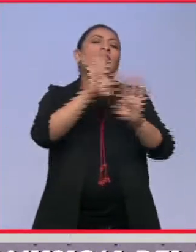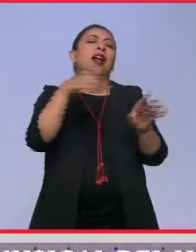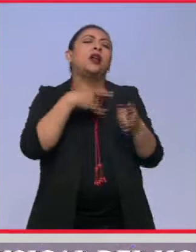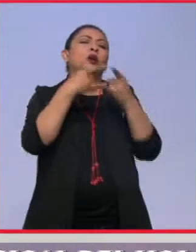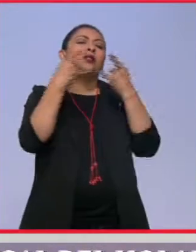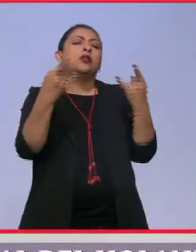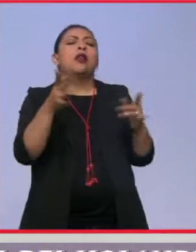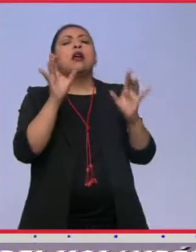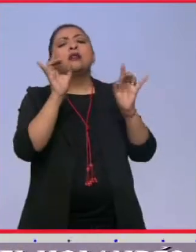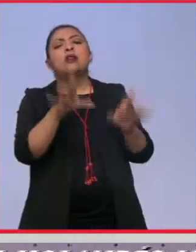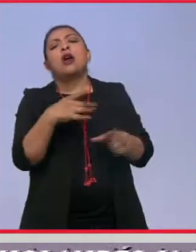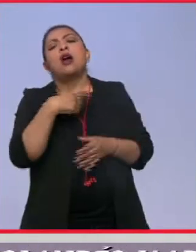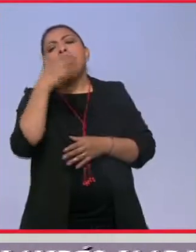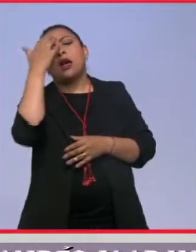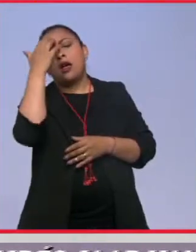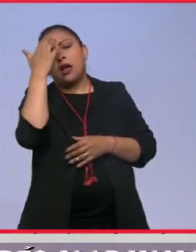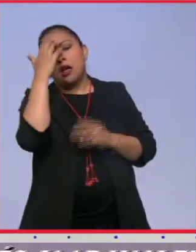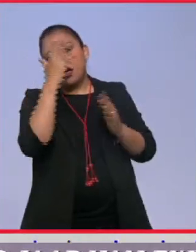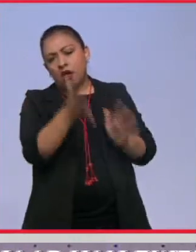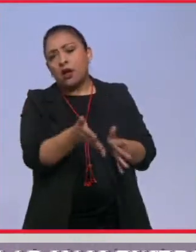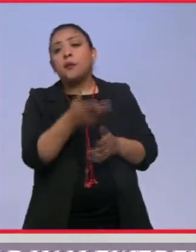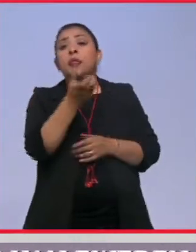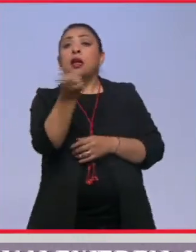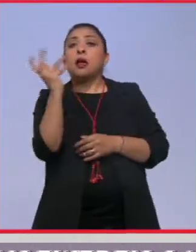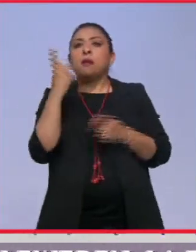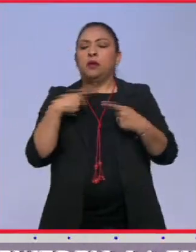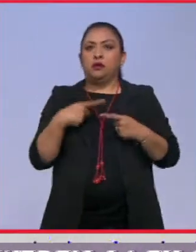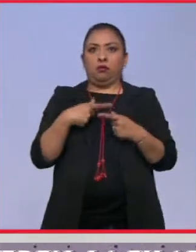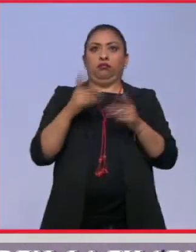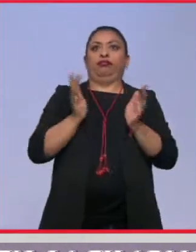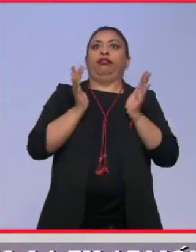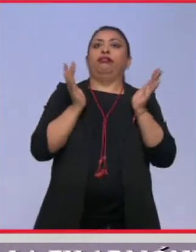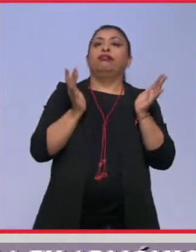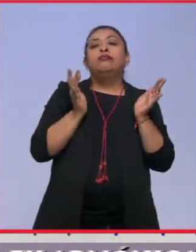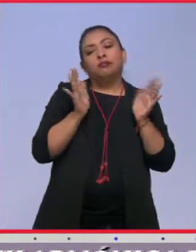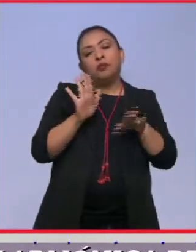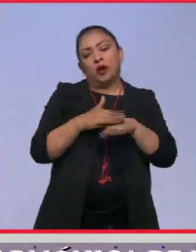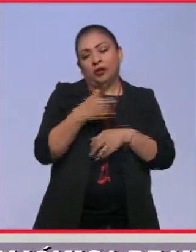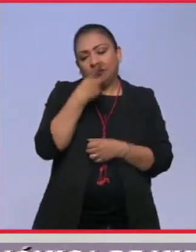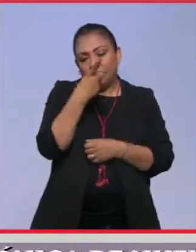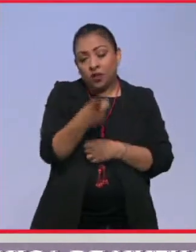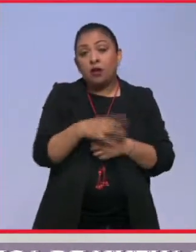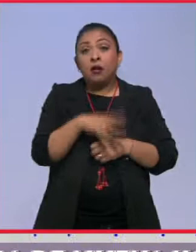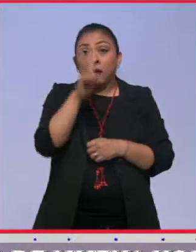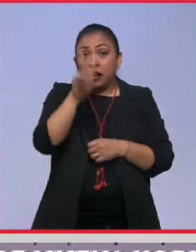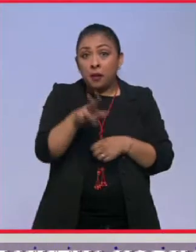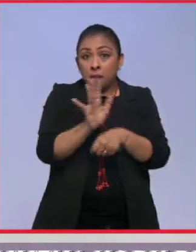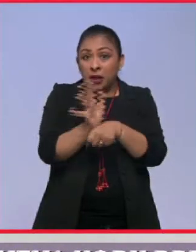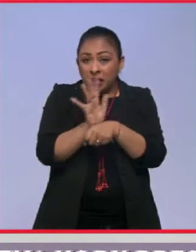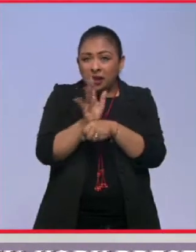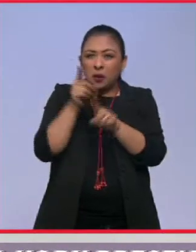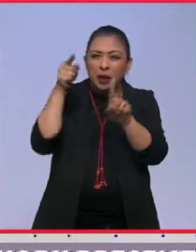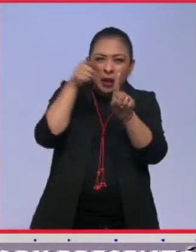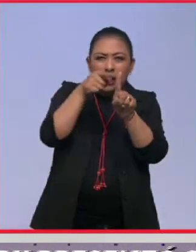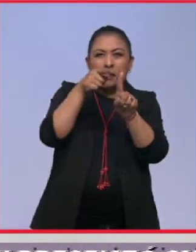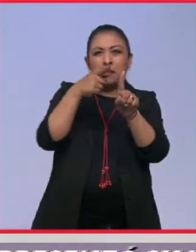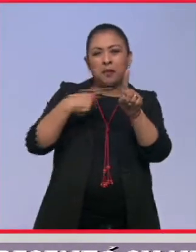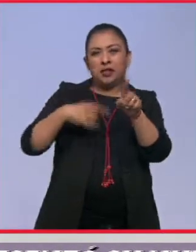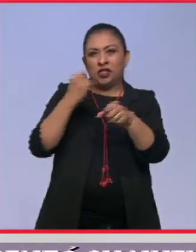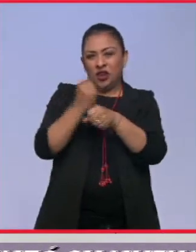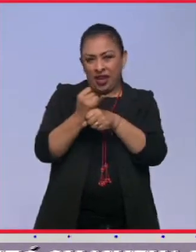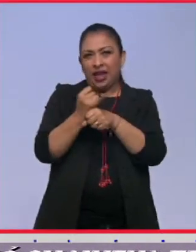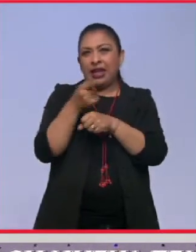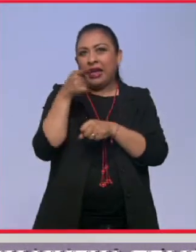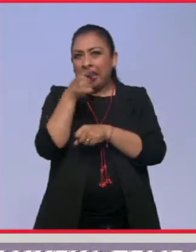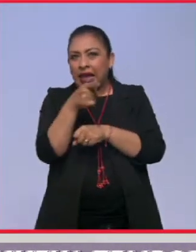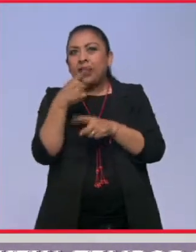Más conocidísima. Digo, para muchas personas le saltará, por eso lo digo. Y en realidad la película gira en torno a ese personaje, el personaje